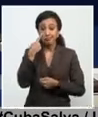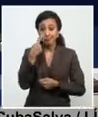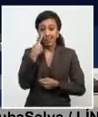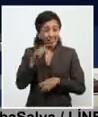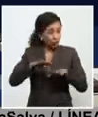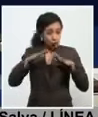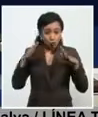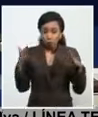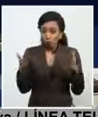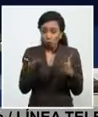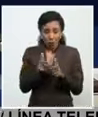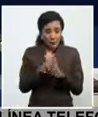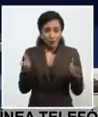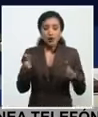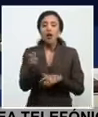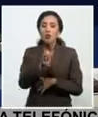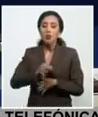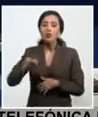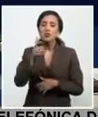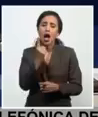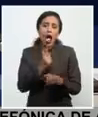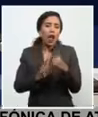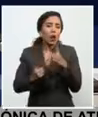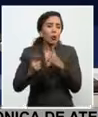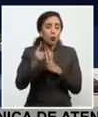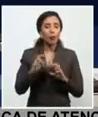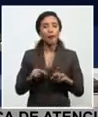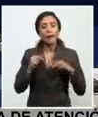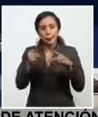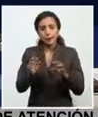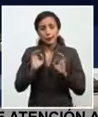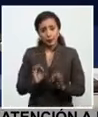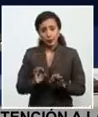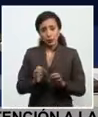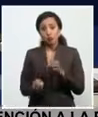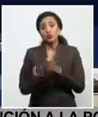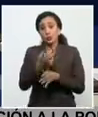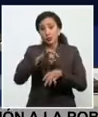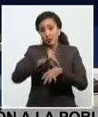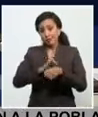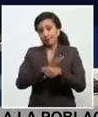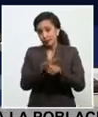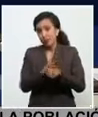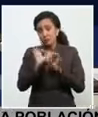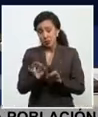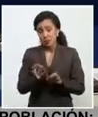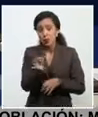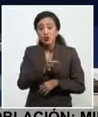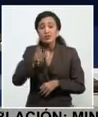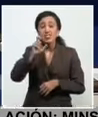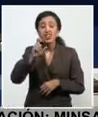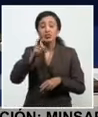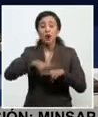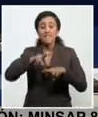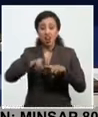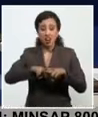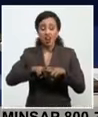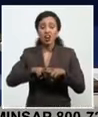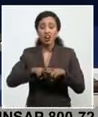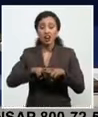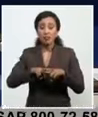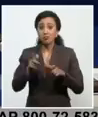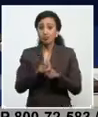todos los municipios, algunos se reitera, como es el caso de Centro Habana, con un mayor número